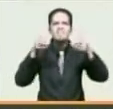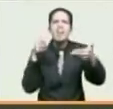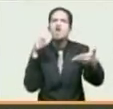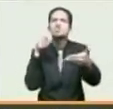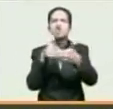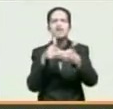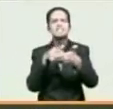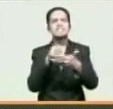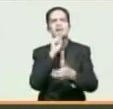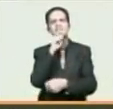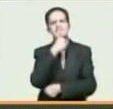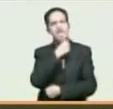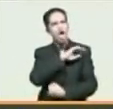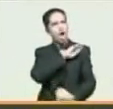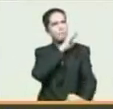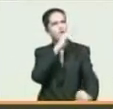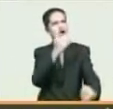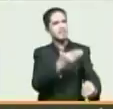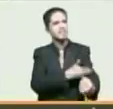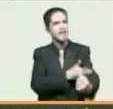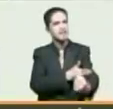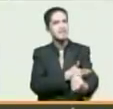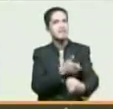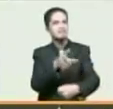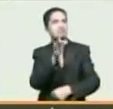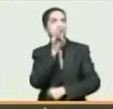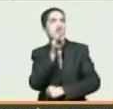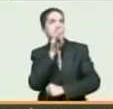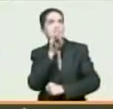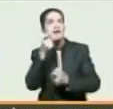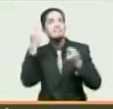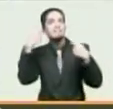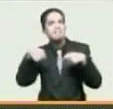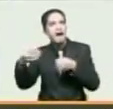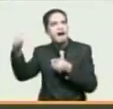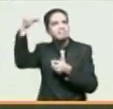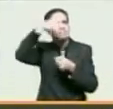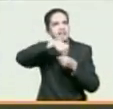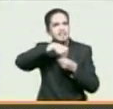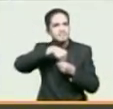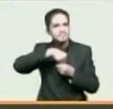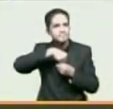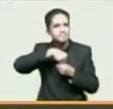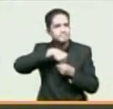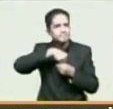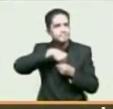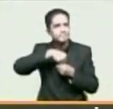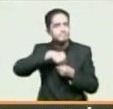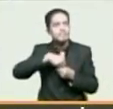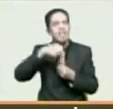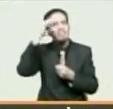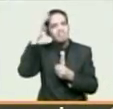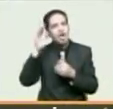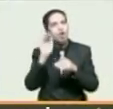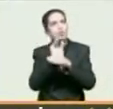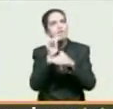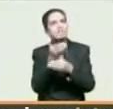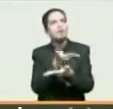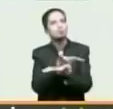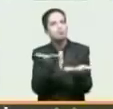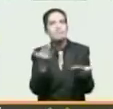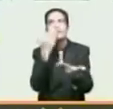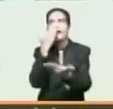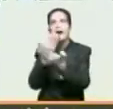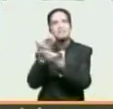poder de la Cuarta República que aún trata de asomar sus narices. Dios me los cuide a todas y a todas, y ante Bolívar